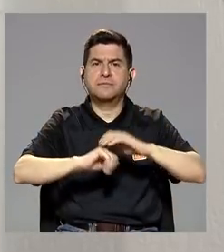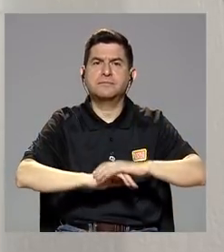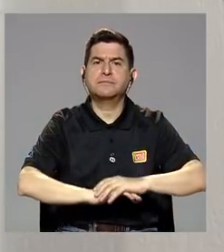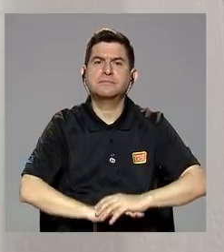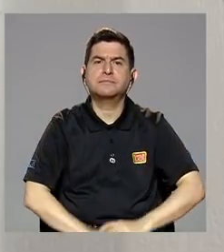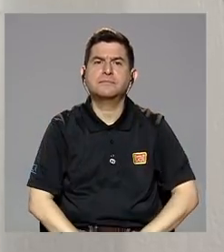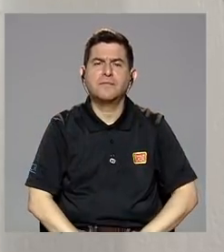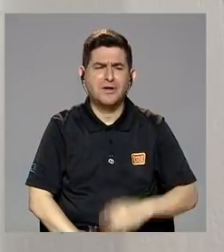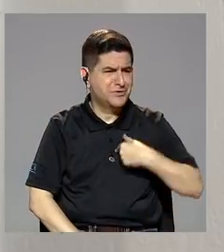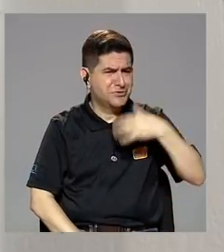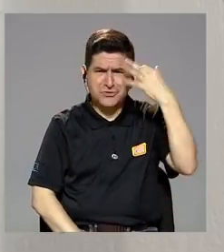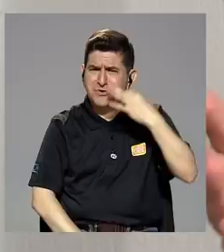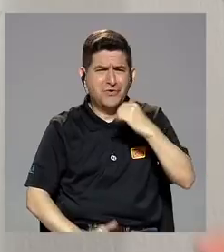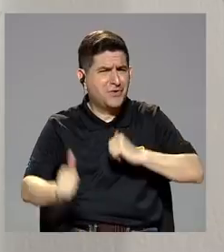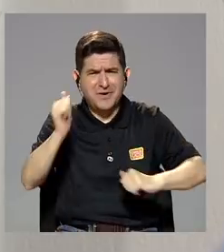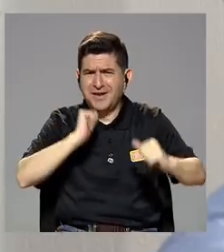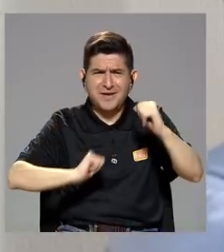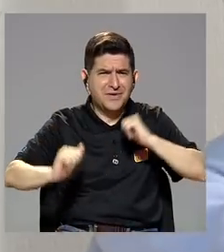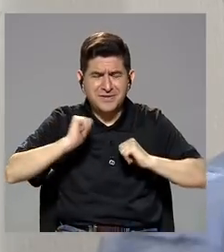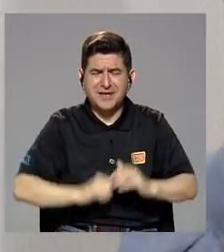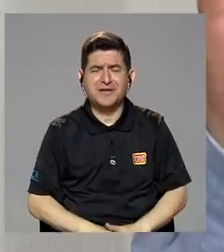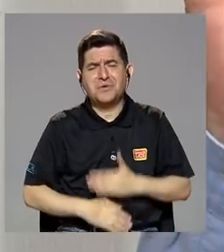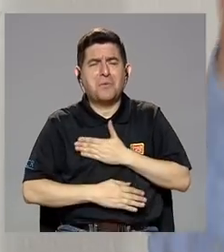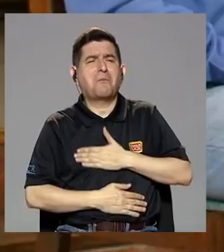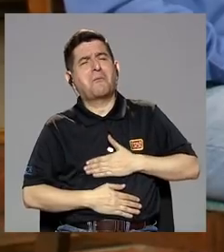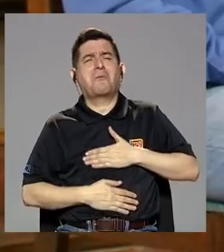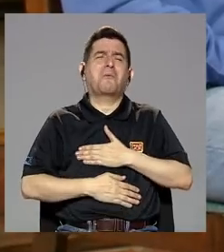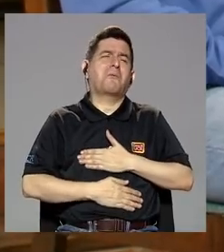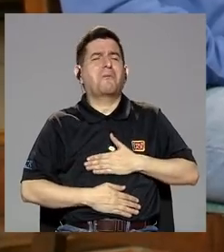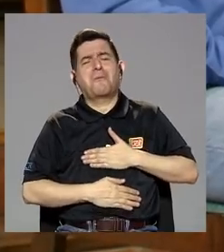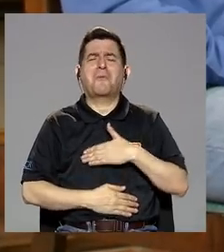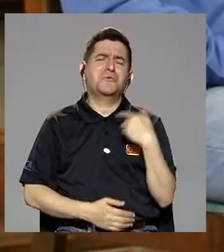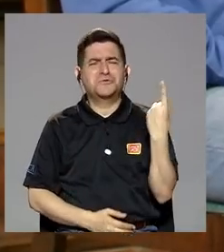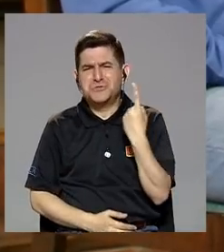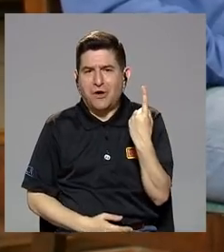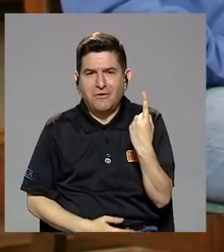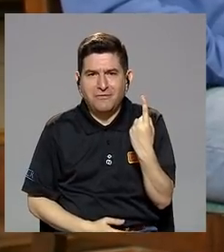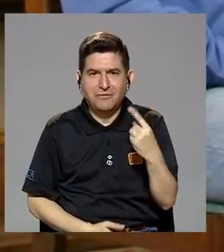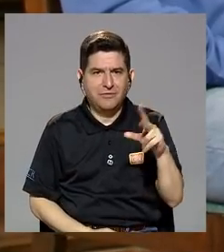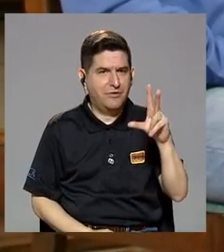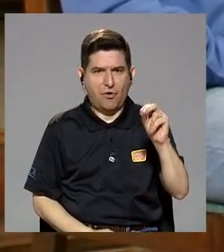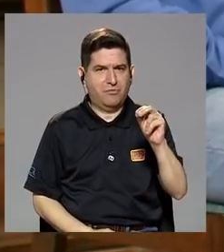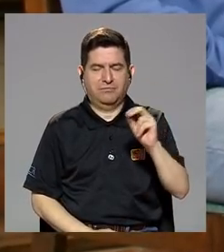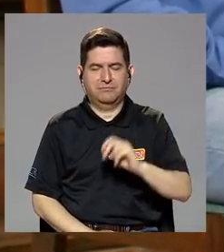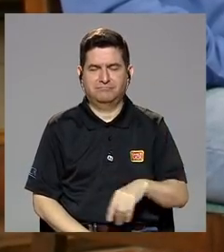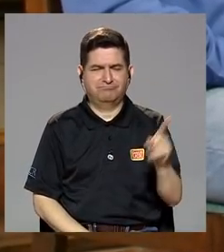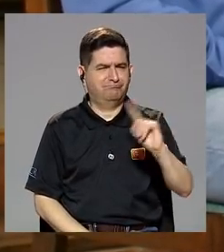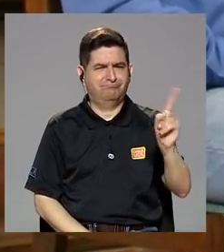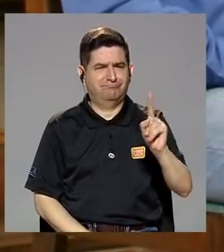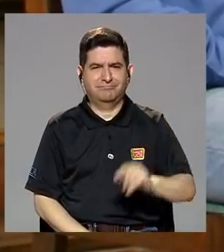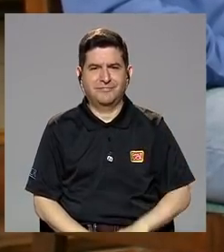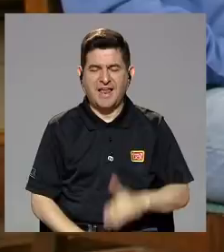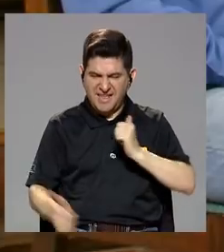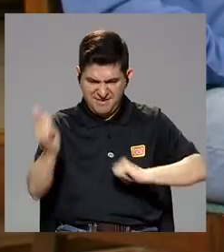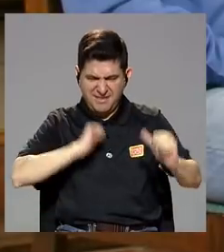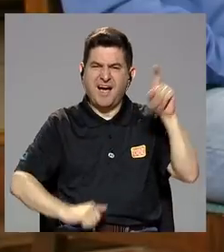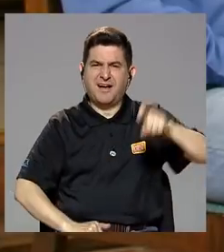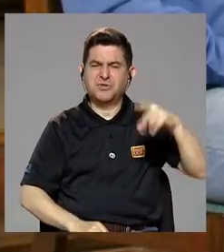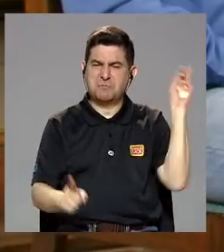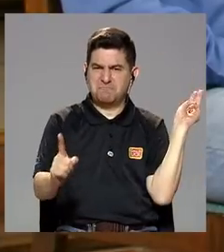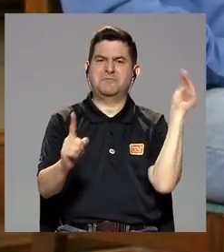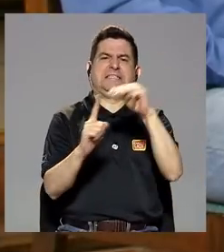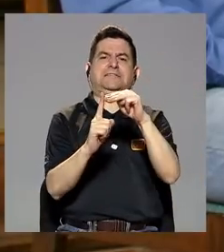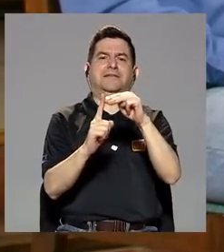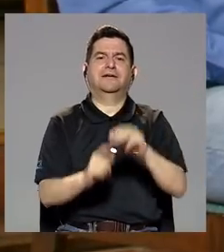y yo no creo en el teatro del divertimento por por el entretenimiento y punto no el teatro tiene que tener un